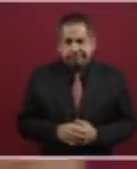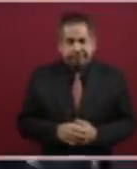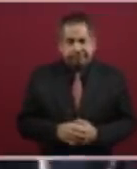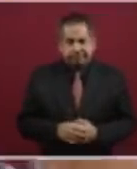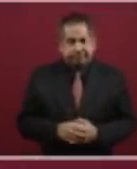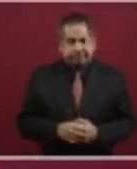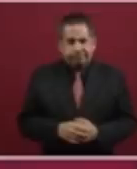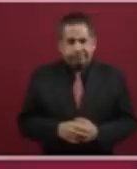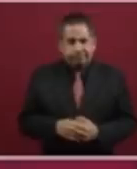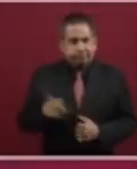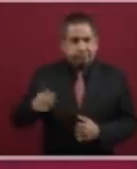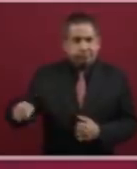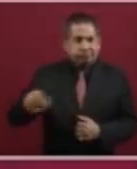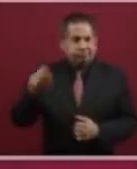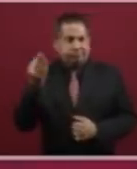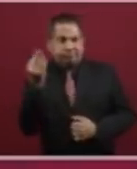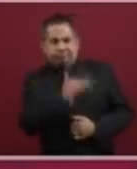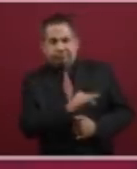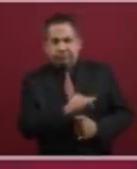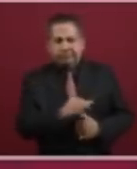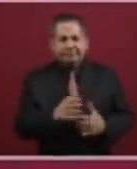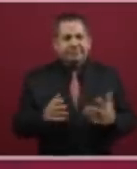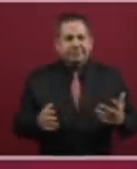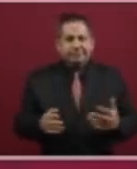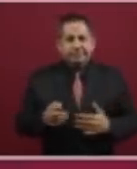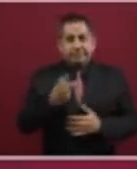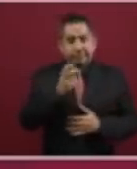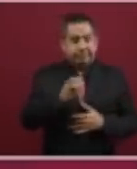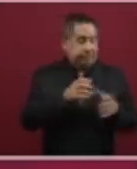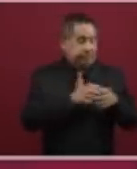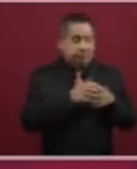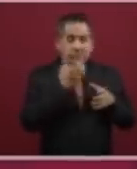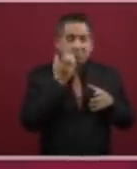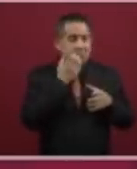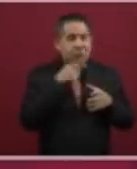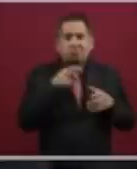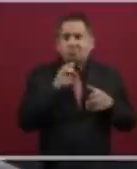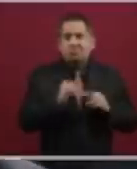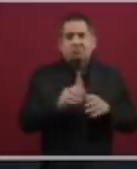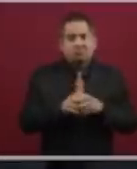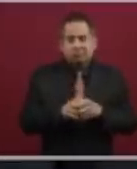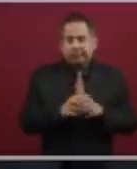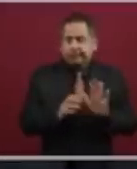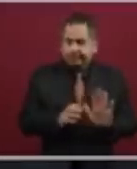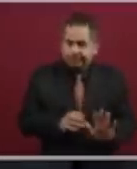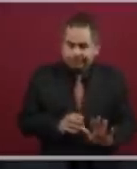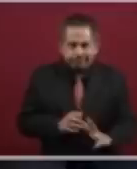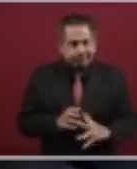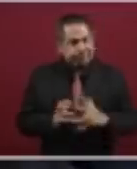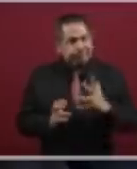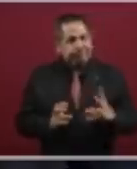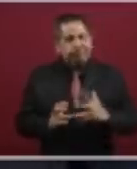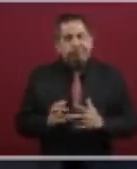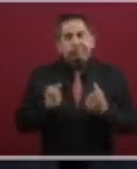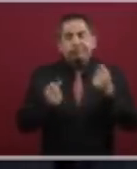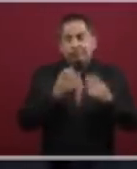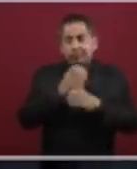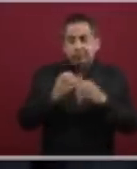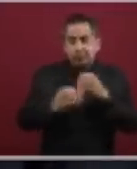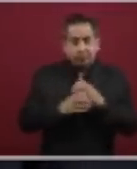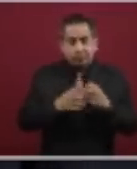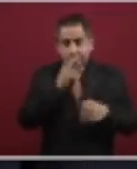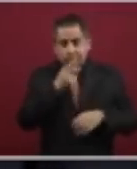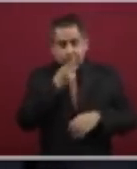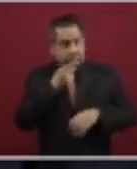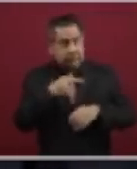Sí, iban a traicionar. Pues ese es el conservadurismo. Entonces hay cosas que no se pueden decir porque son capaces